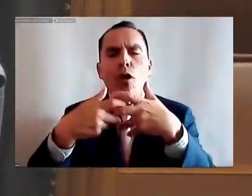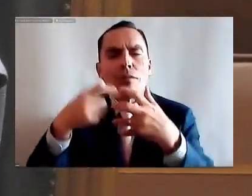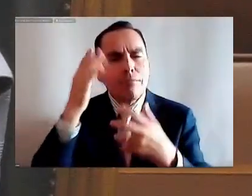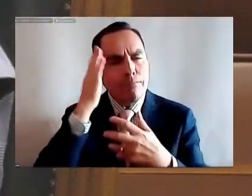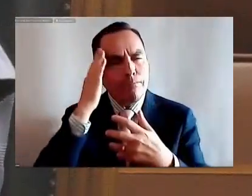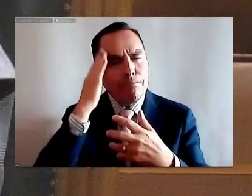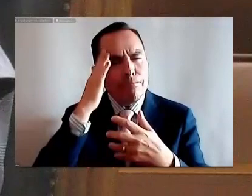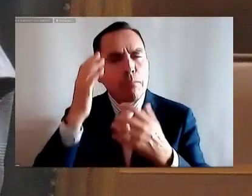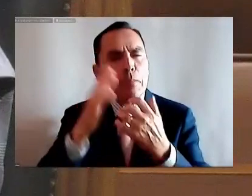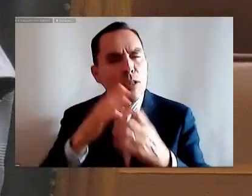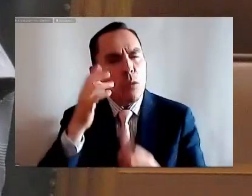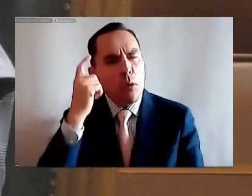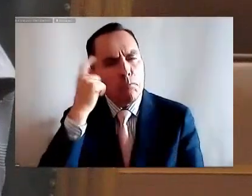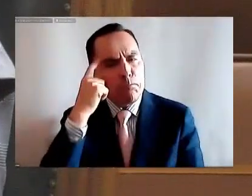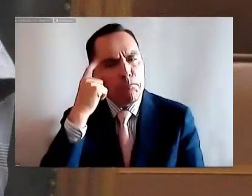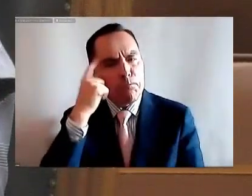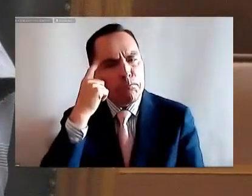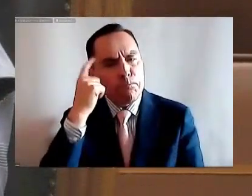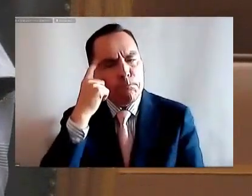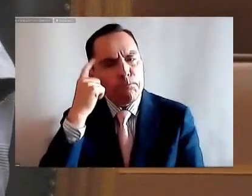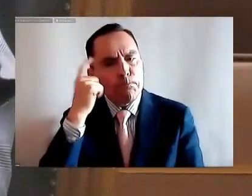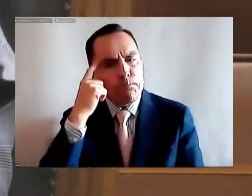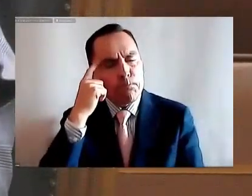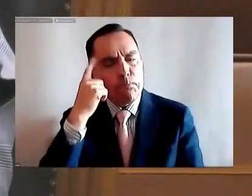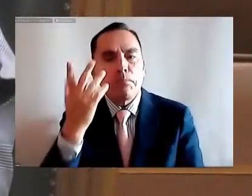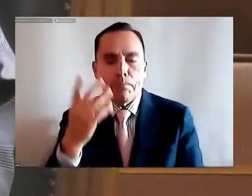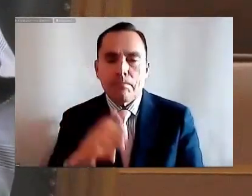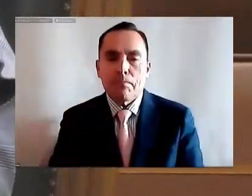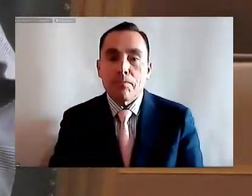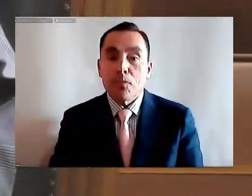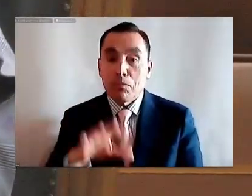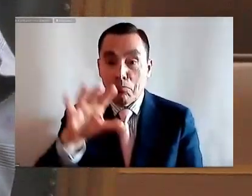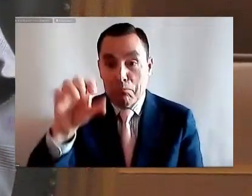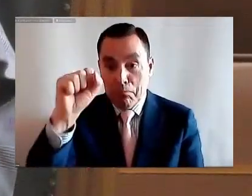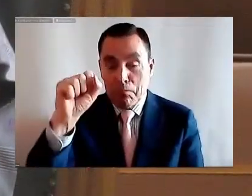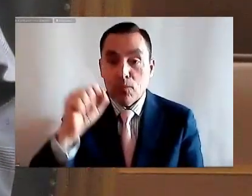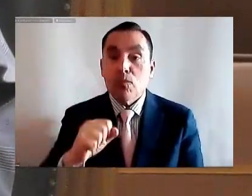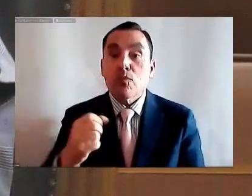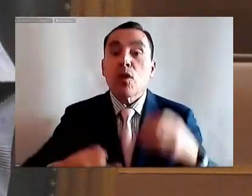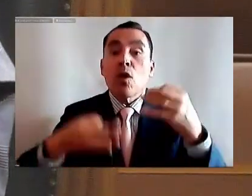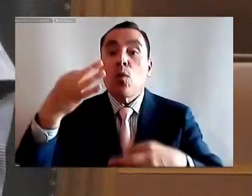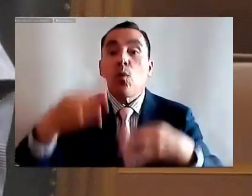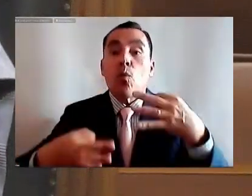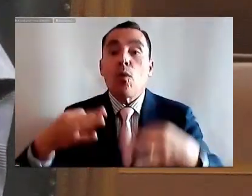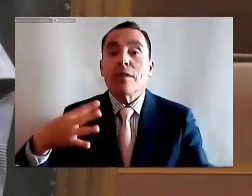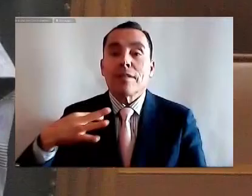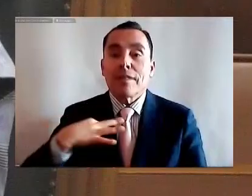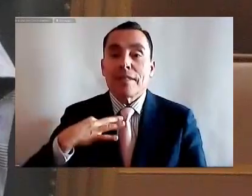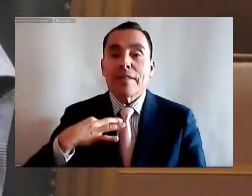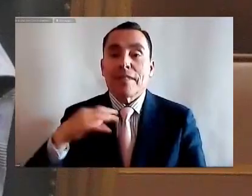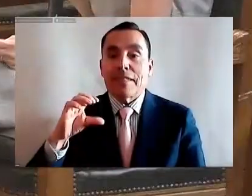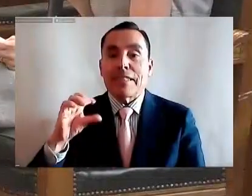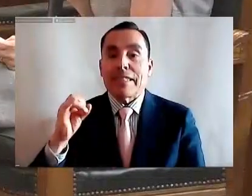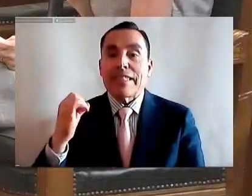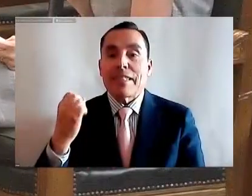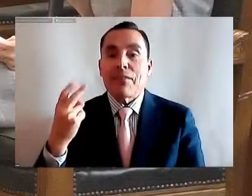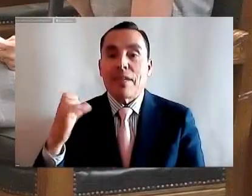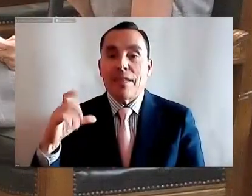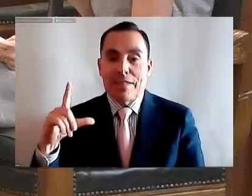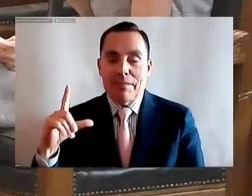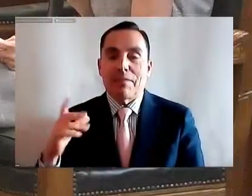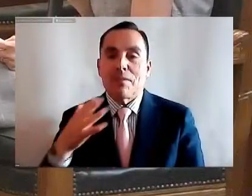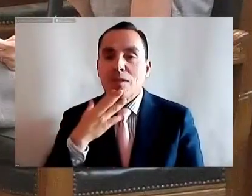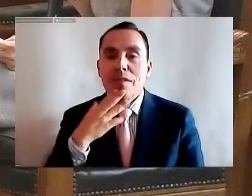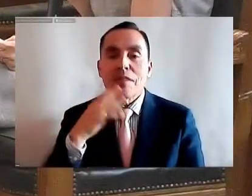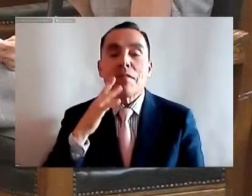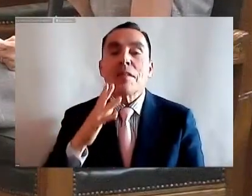ser interesante para que ustedes pesquen alguna de esas cosas. Lo hizo una jueza civilista, ya me di cuenta. En derecho societario,